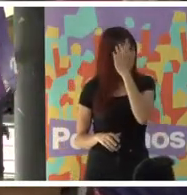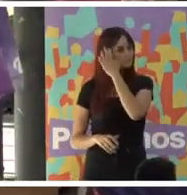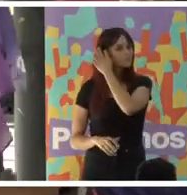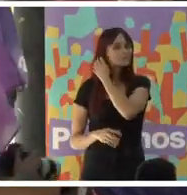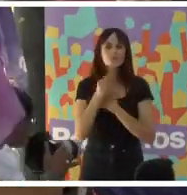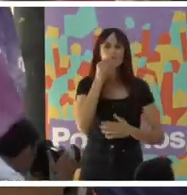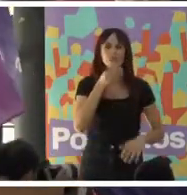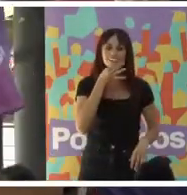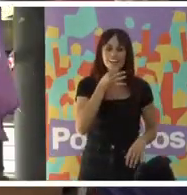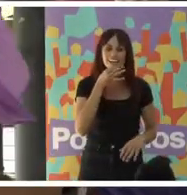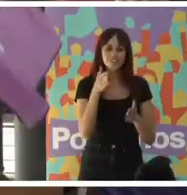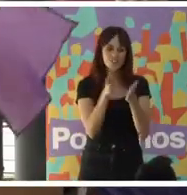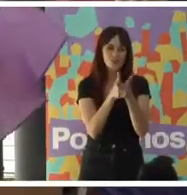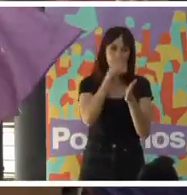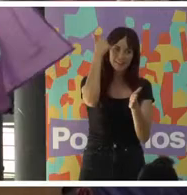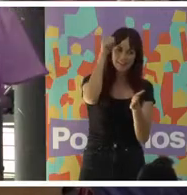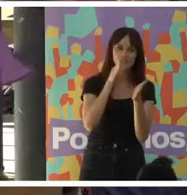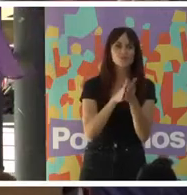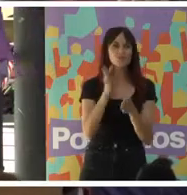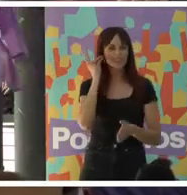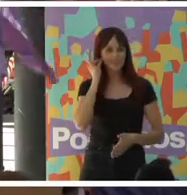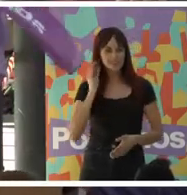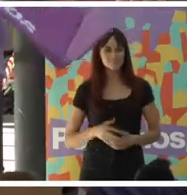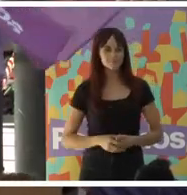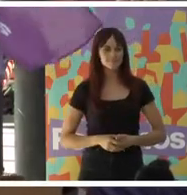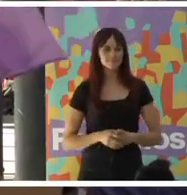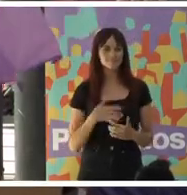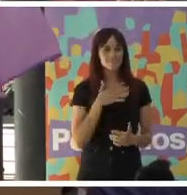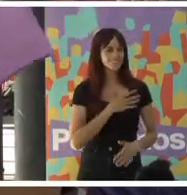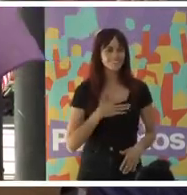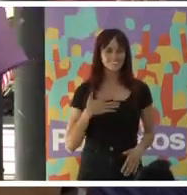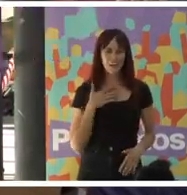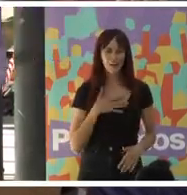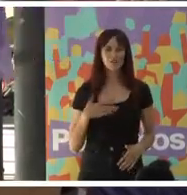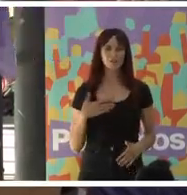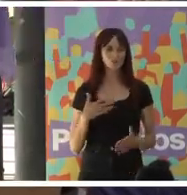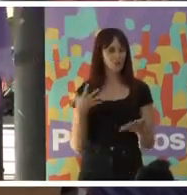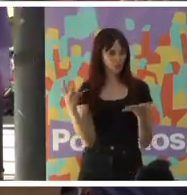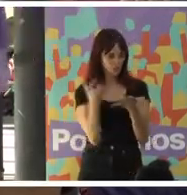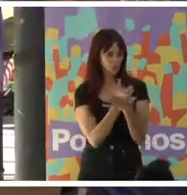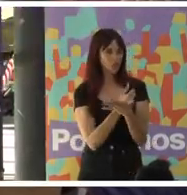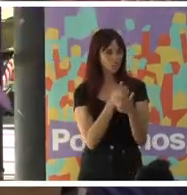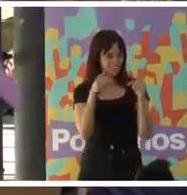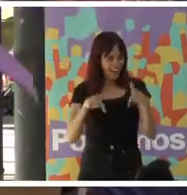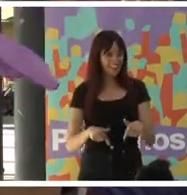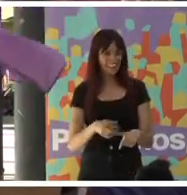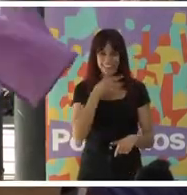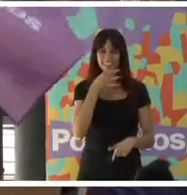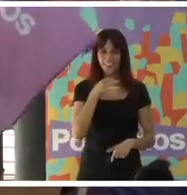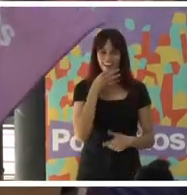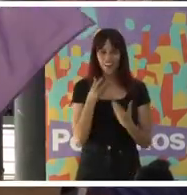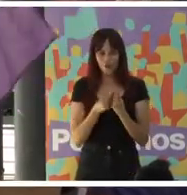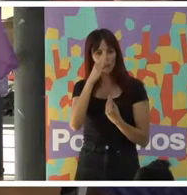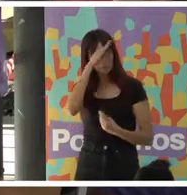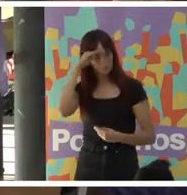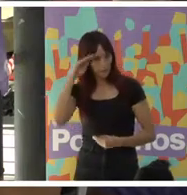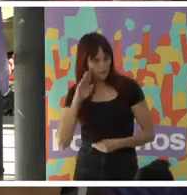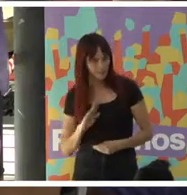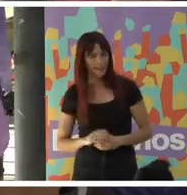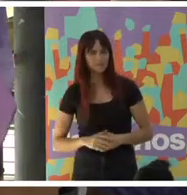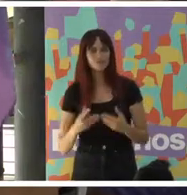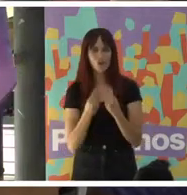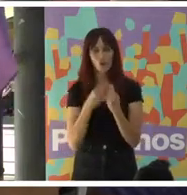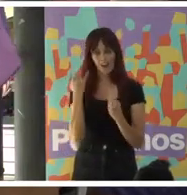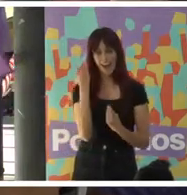Muy buenas tardes, compañeros y compañeras. Qué gusto estar todos aquí, qué gusto estar esta tarde con María,